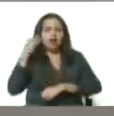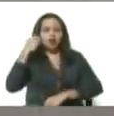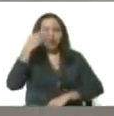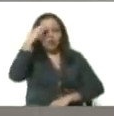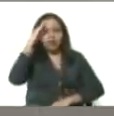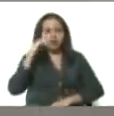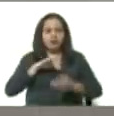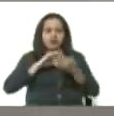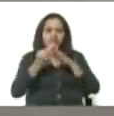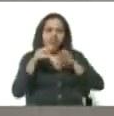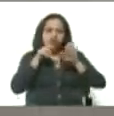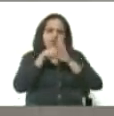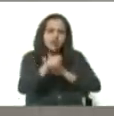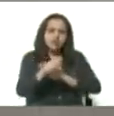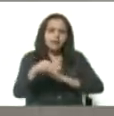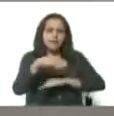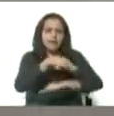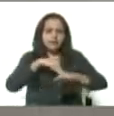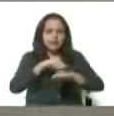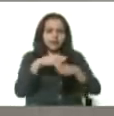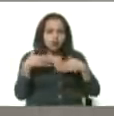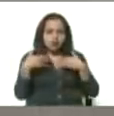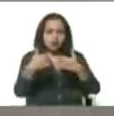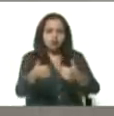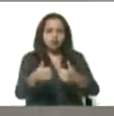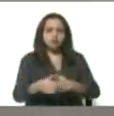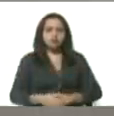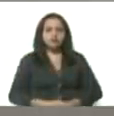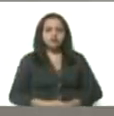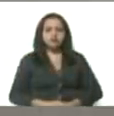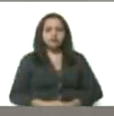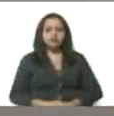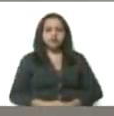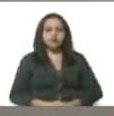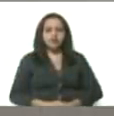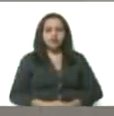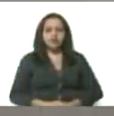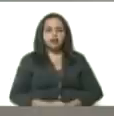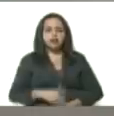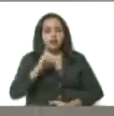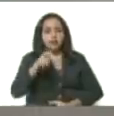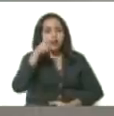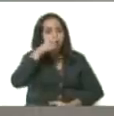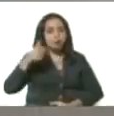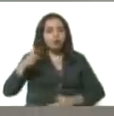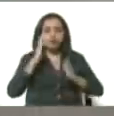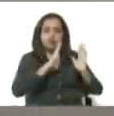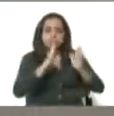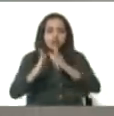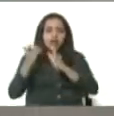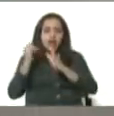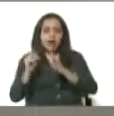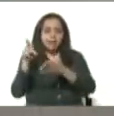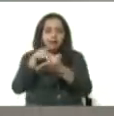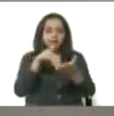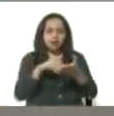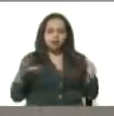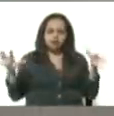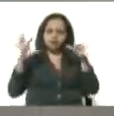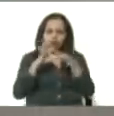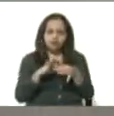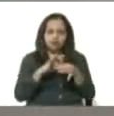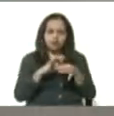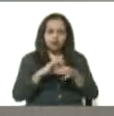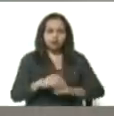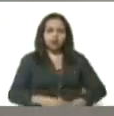Barrio Adentro, del Ministerio del Poder Popular para la Salud, el Poder Popular también organizado, articulado en